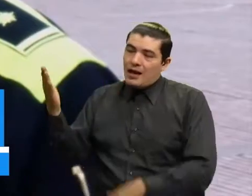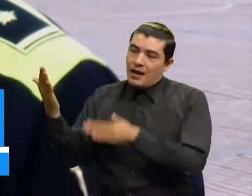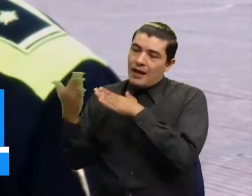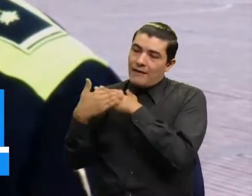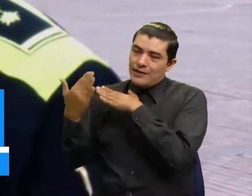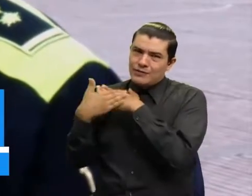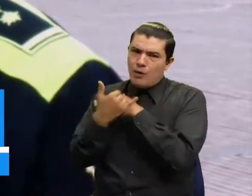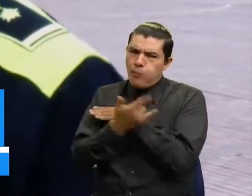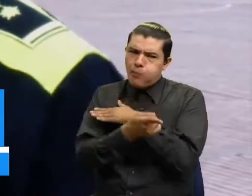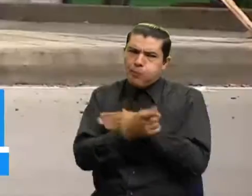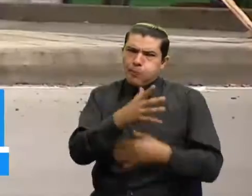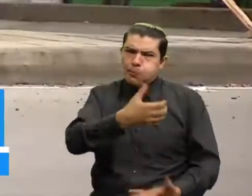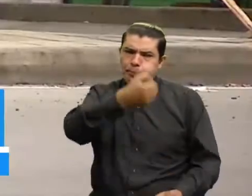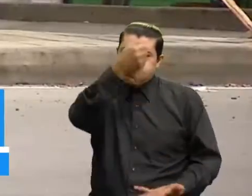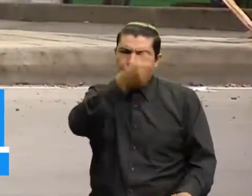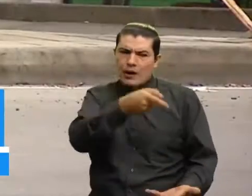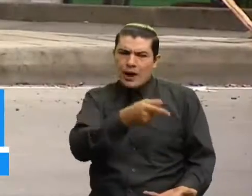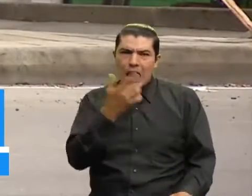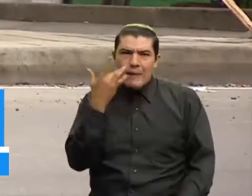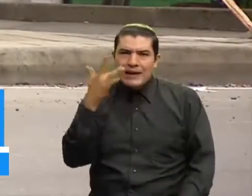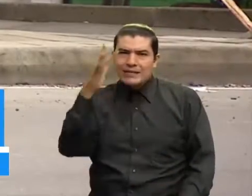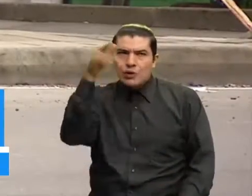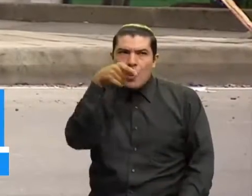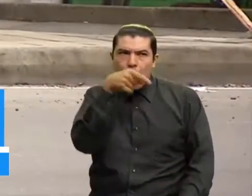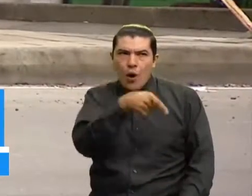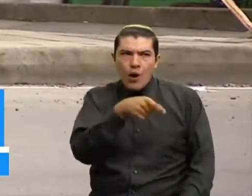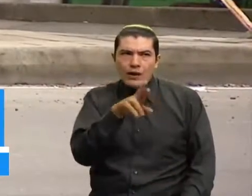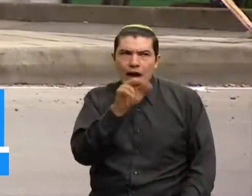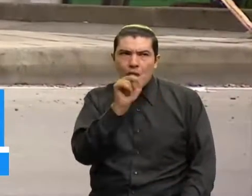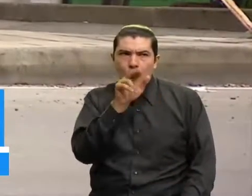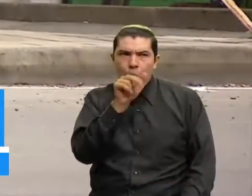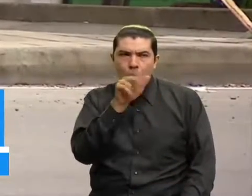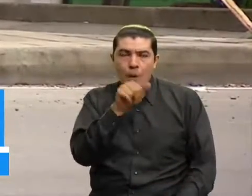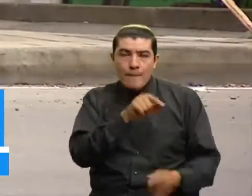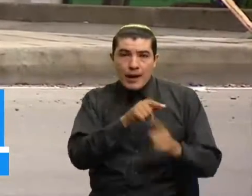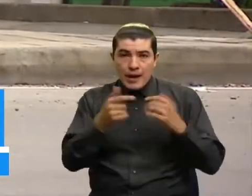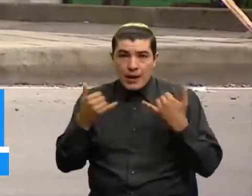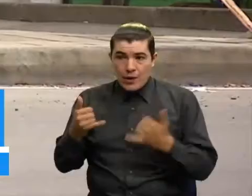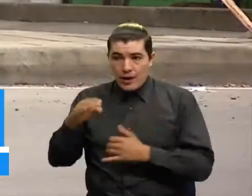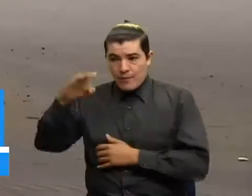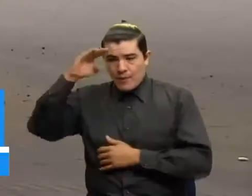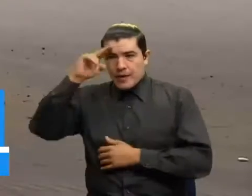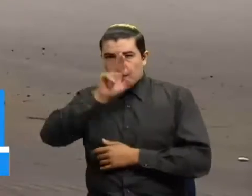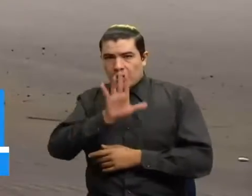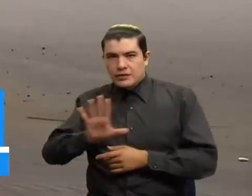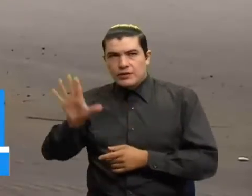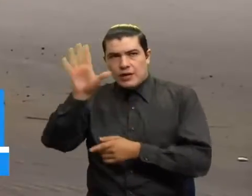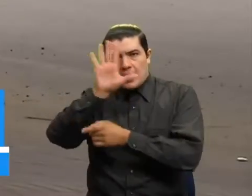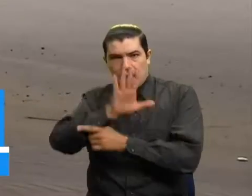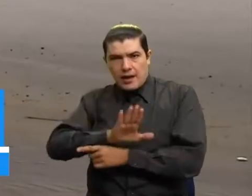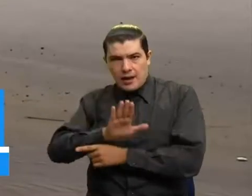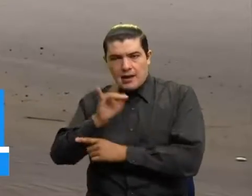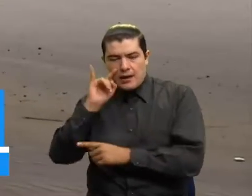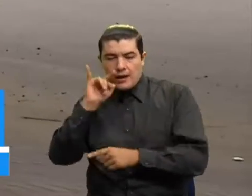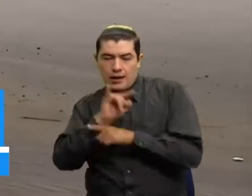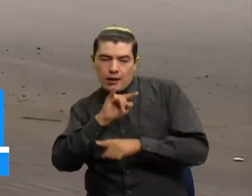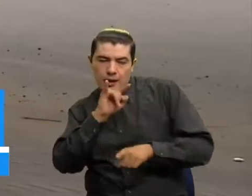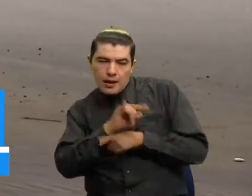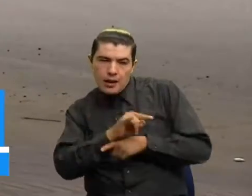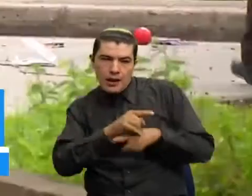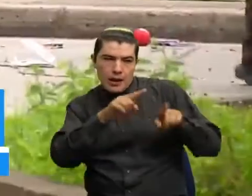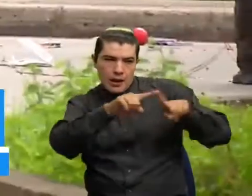encontraba sospechoso. Dentro de las labores siempre y dentro de todos los protocolos que tenemos de atención, se aisló la zona, se